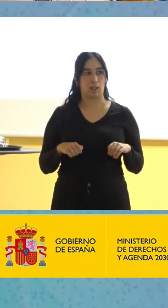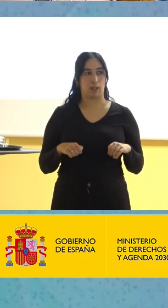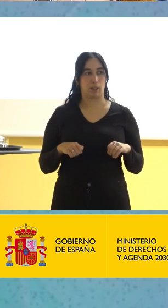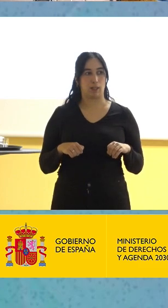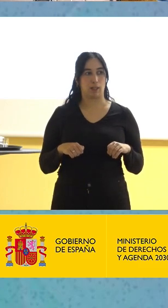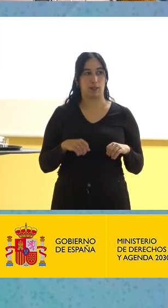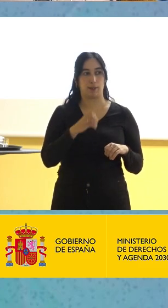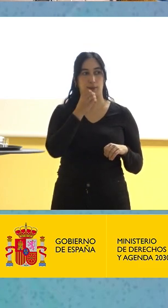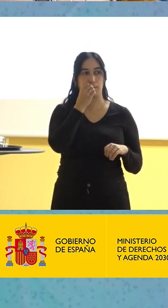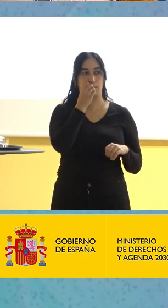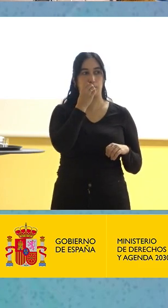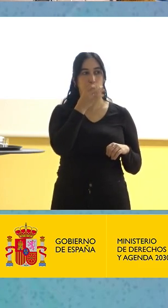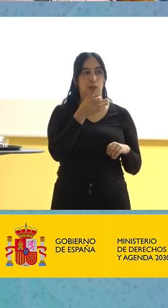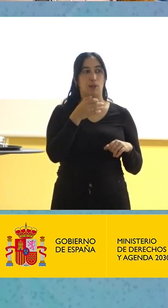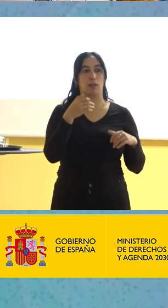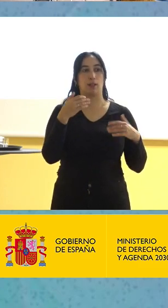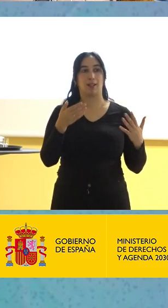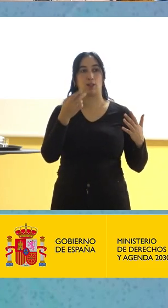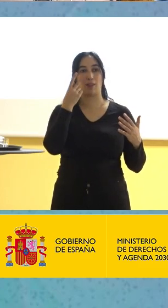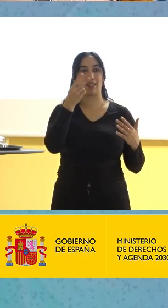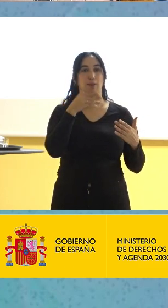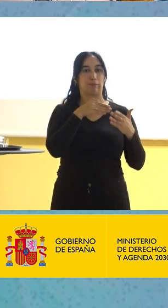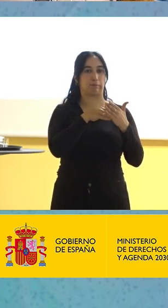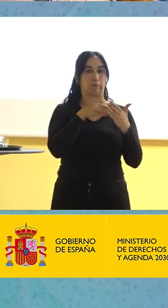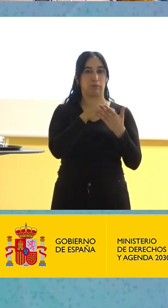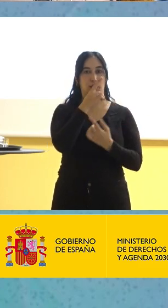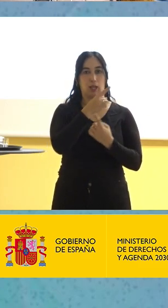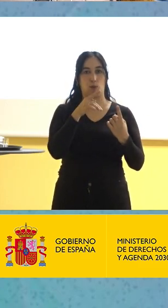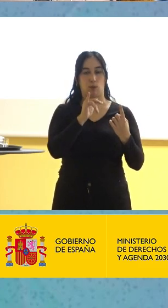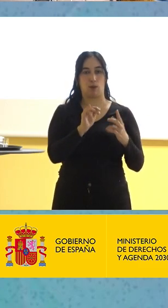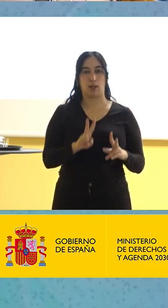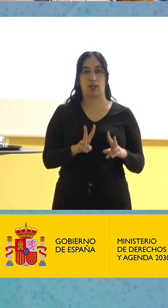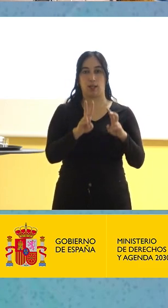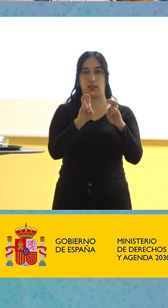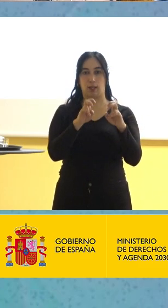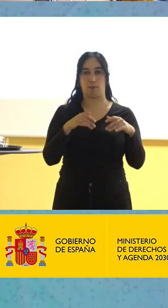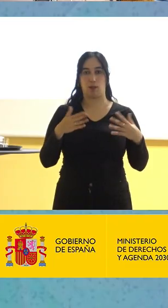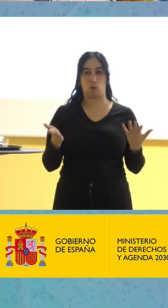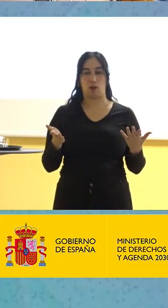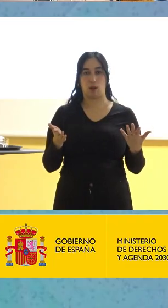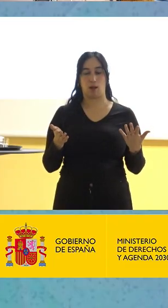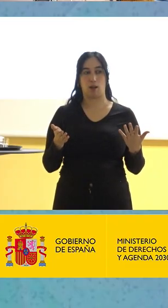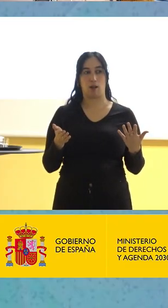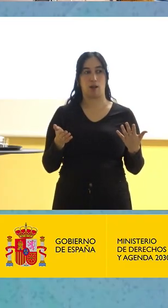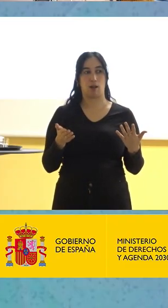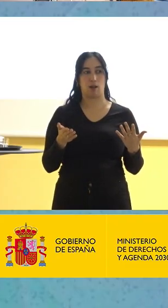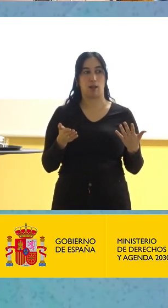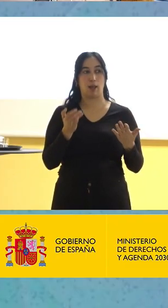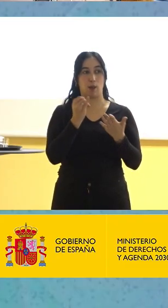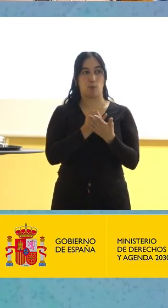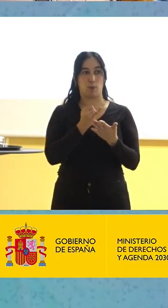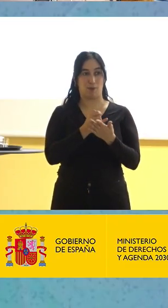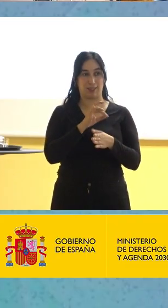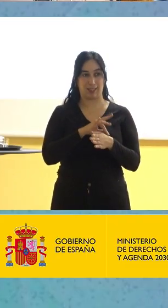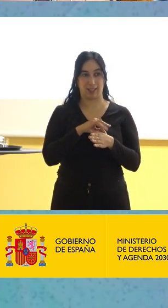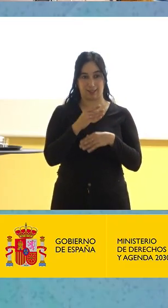bueno, entonces encontramos algunos obstáculos en cuanto a la posibilidad de realizar ensayos clínicos,